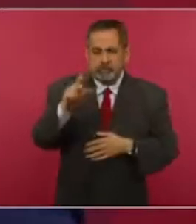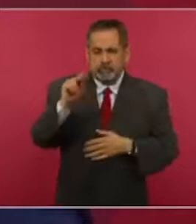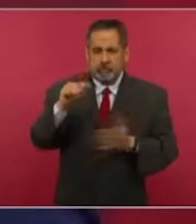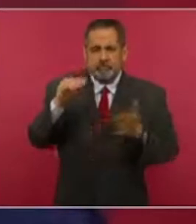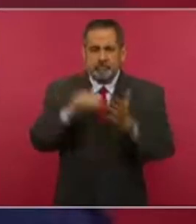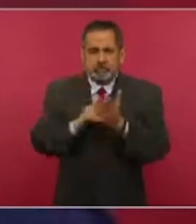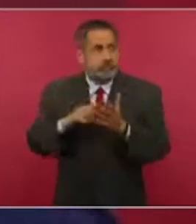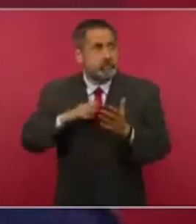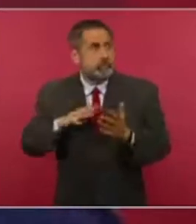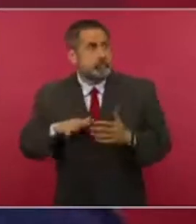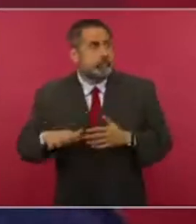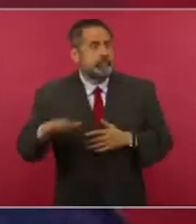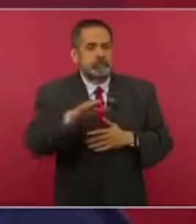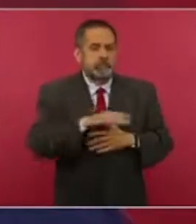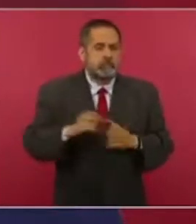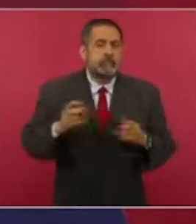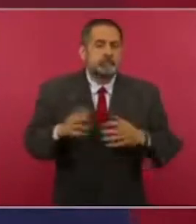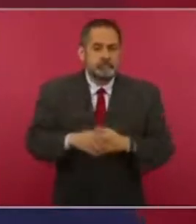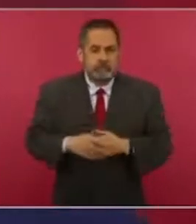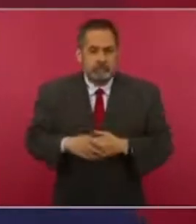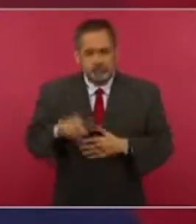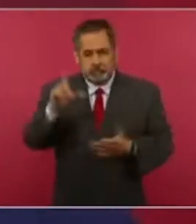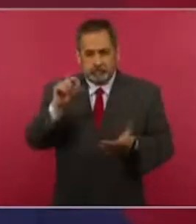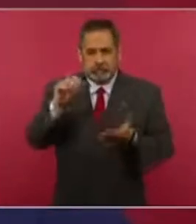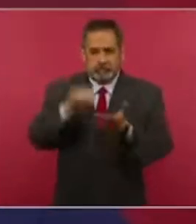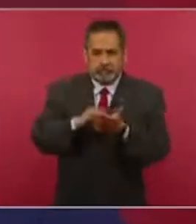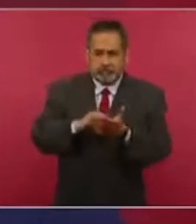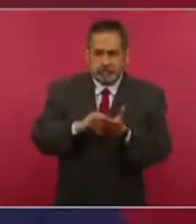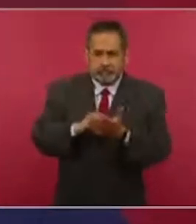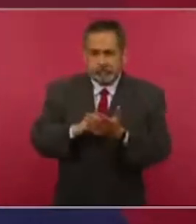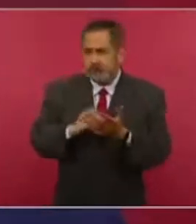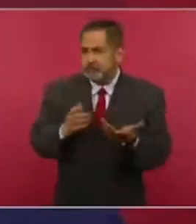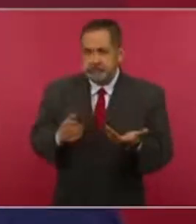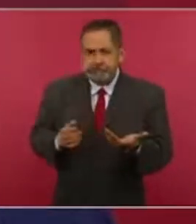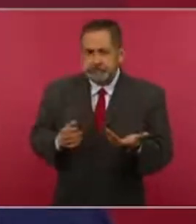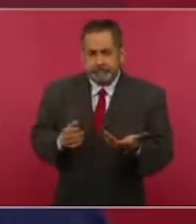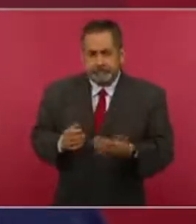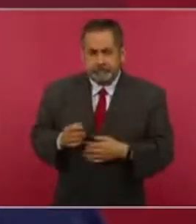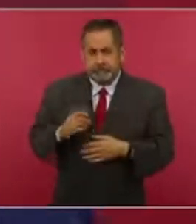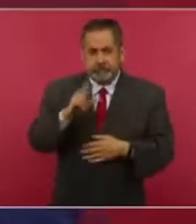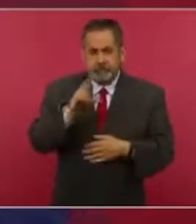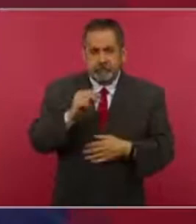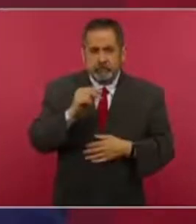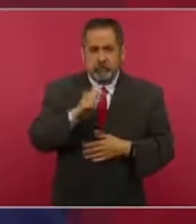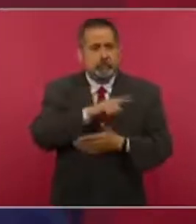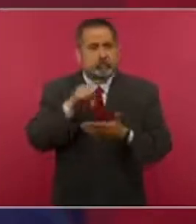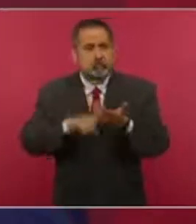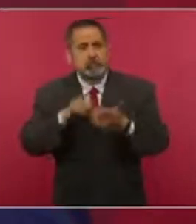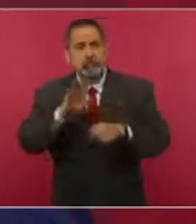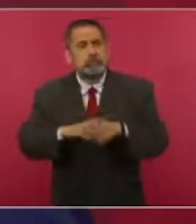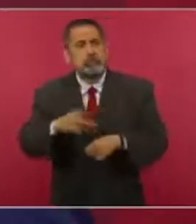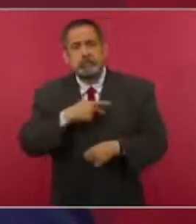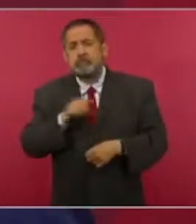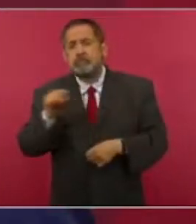hay. Y las 20,000 no necesariamente estaban en las zonas más pobres,